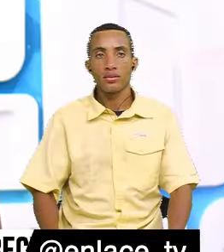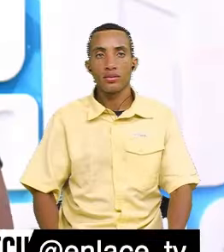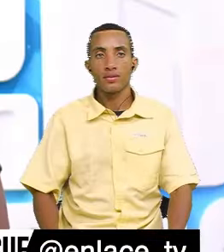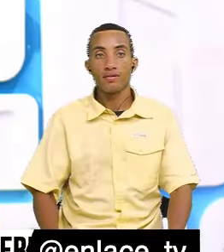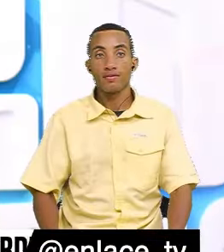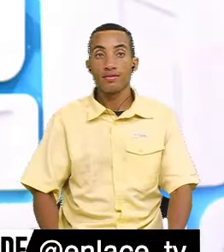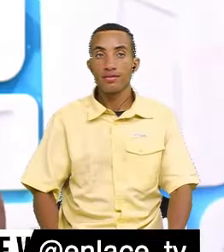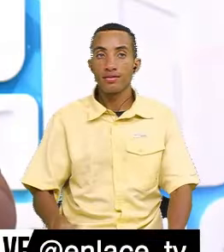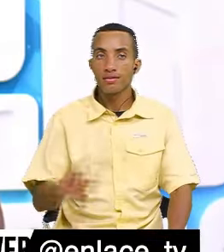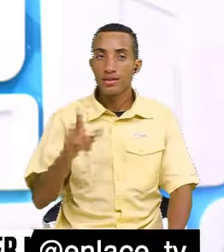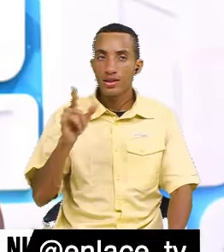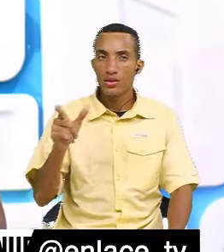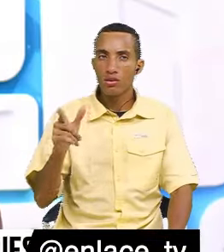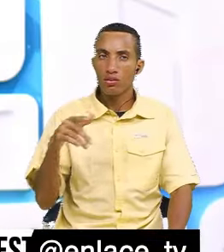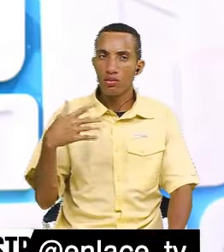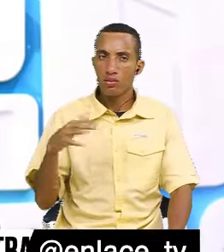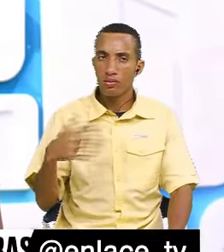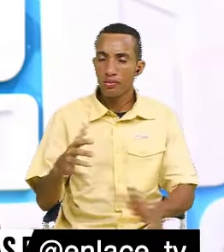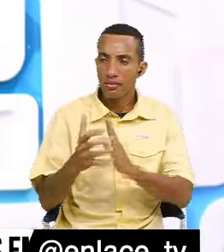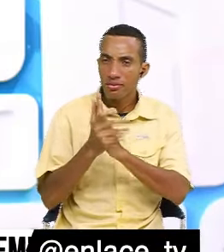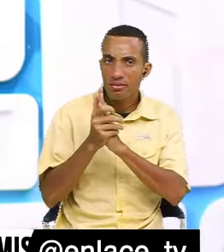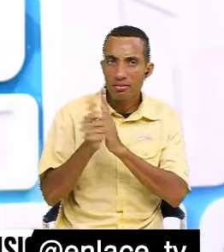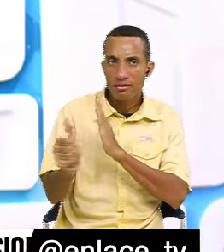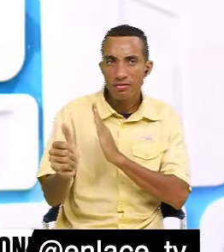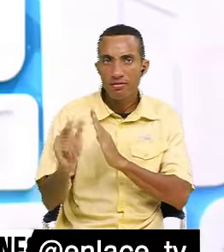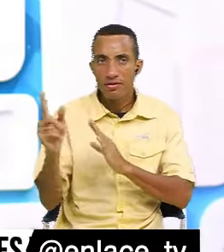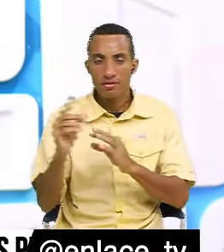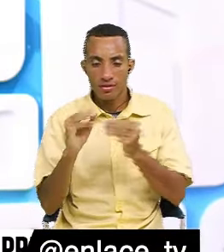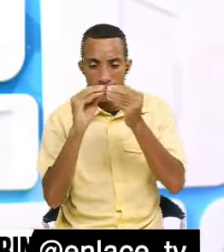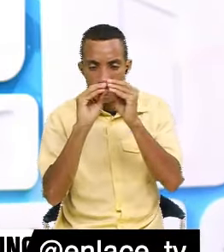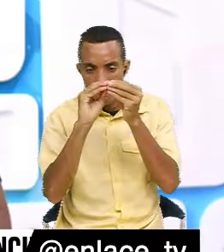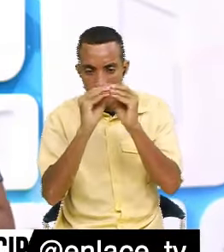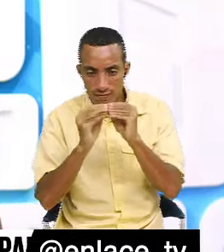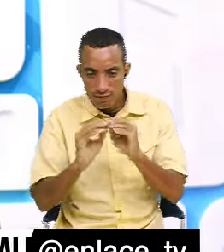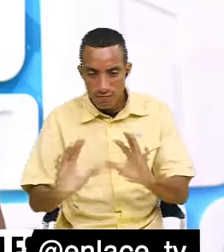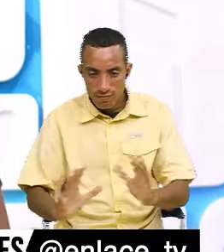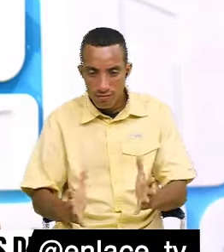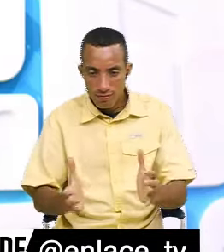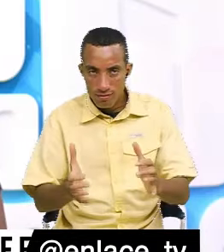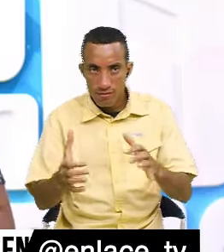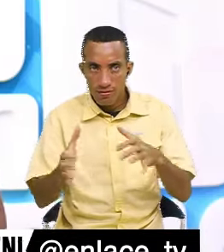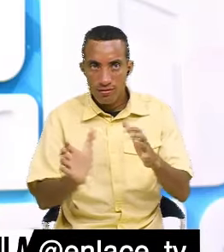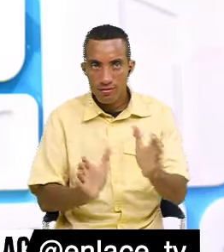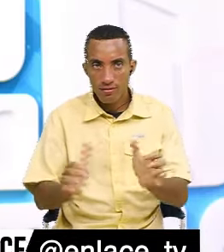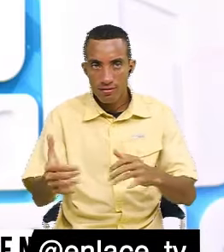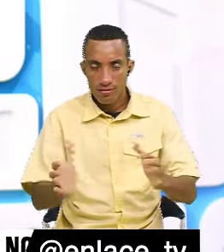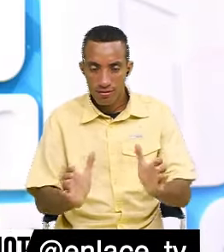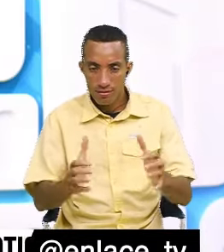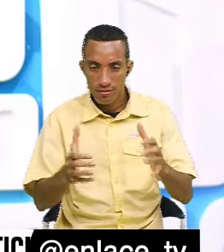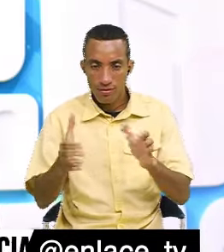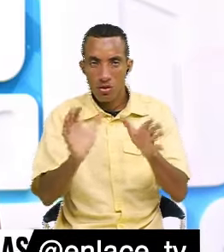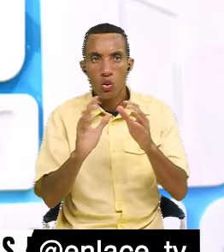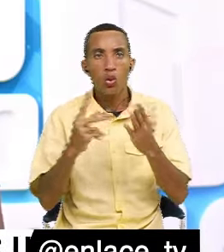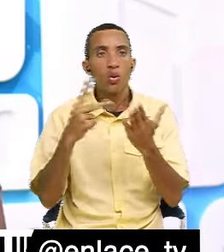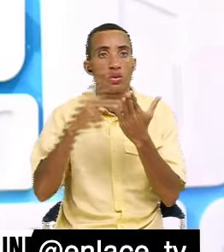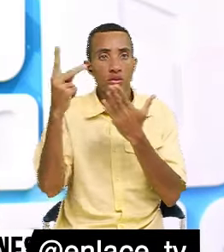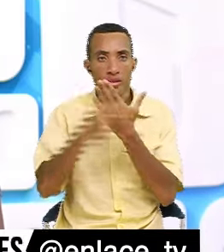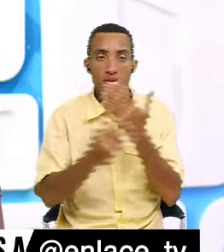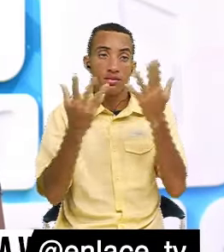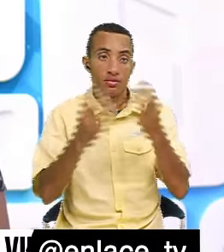Talentoso alfarero viene creando un proyecto bastante emprendedor. Con este proyecto busca capacitar y formar a